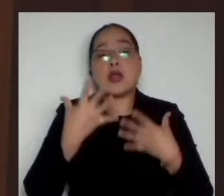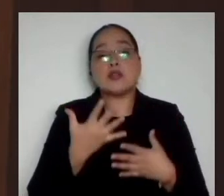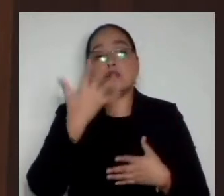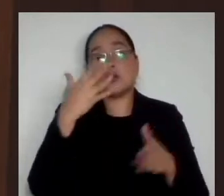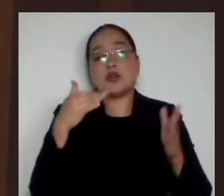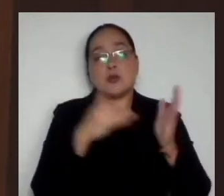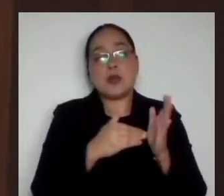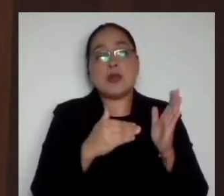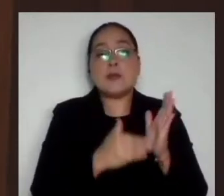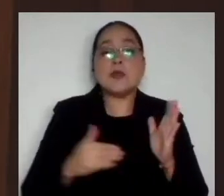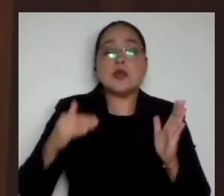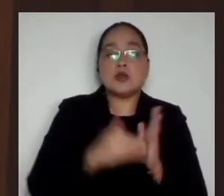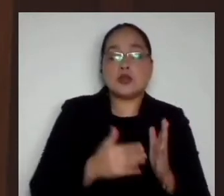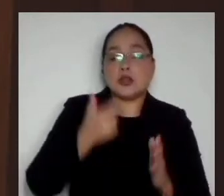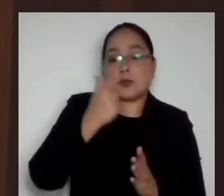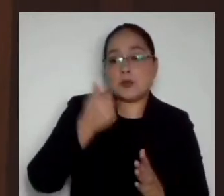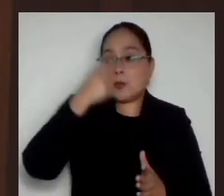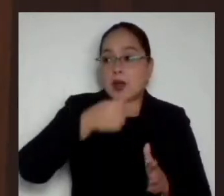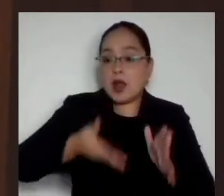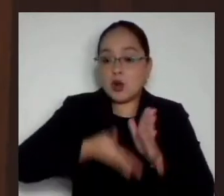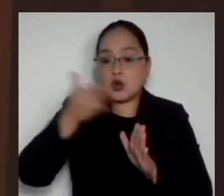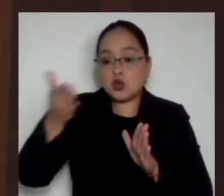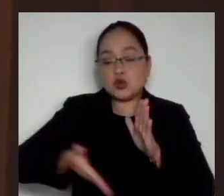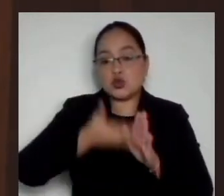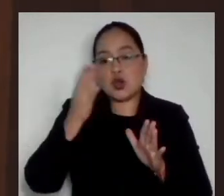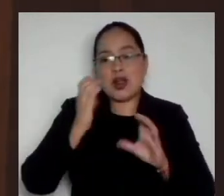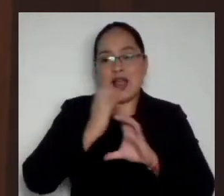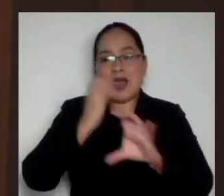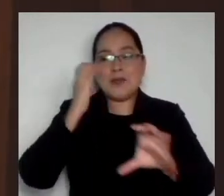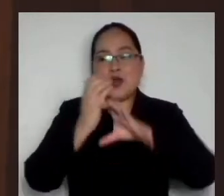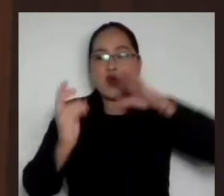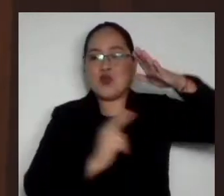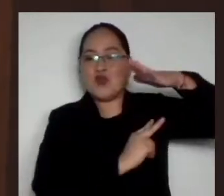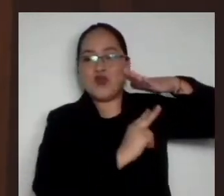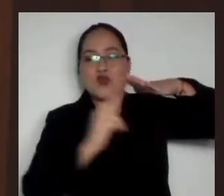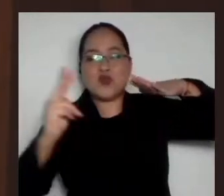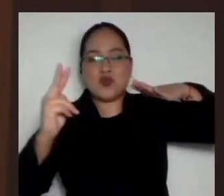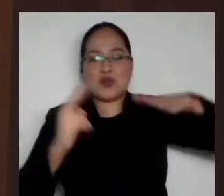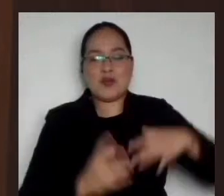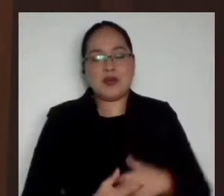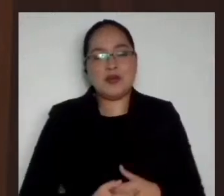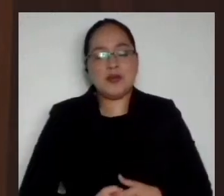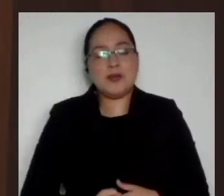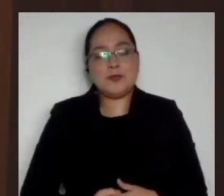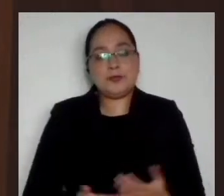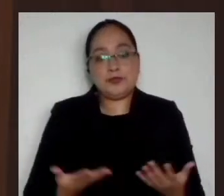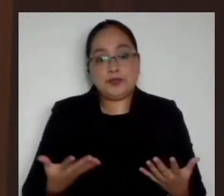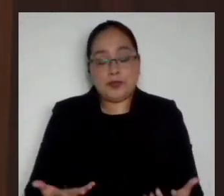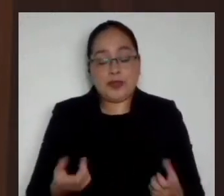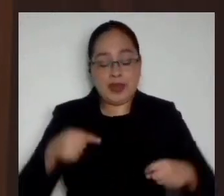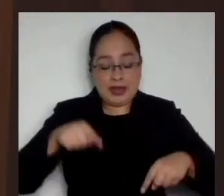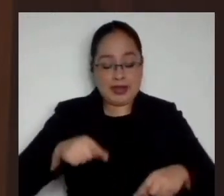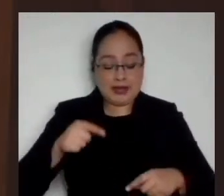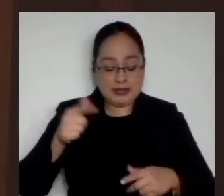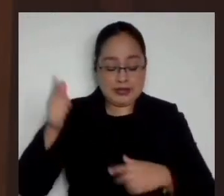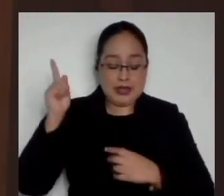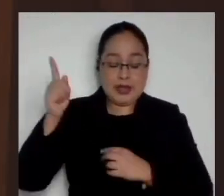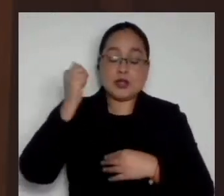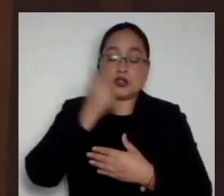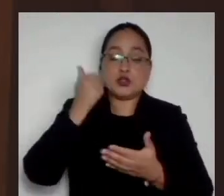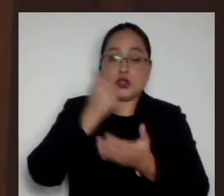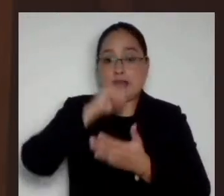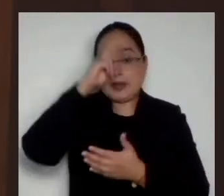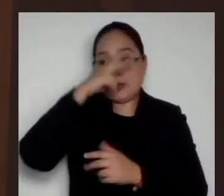para esa obra. y la Ciudad de México va a ser la